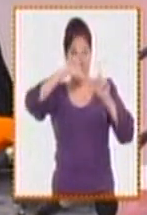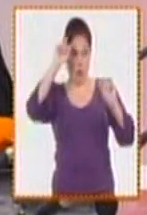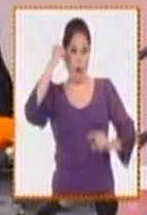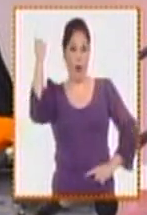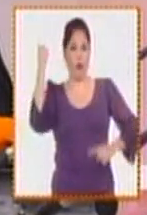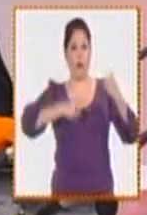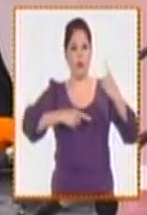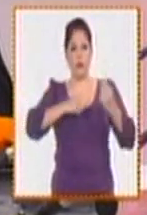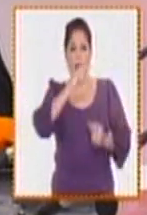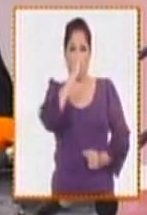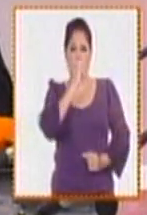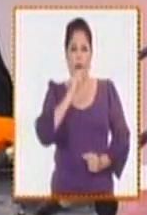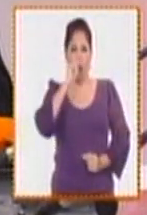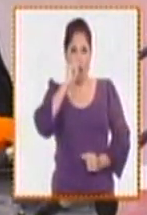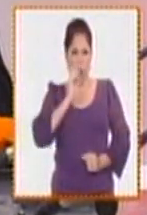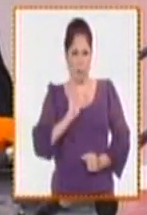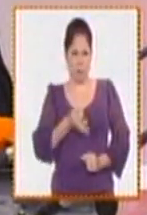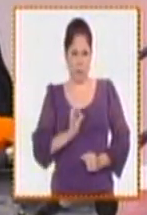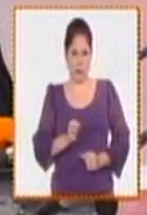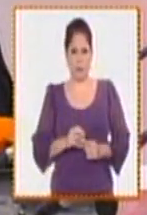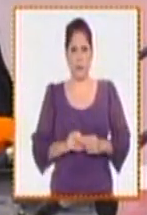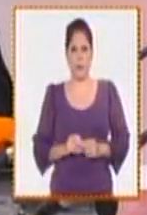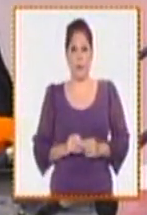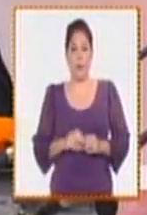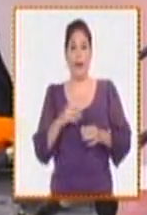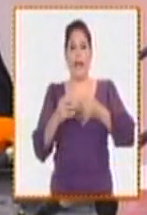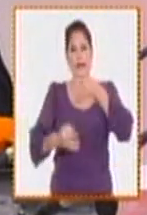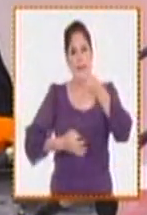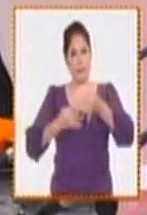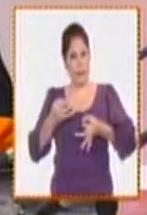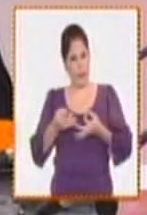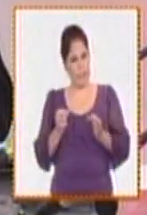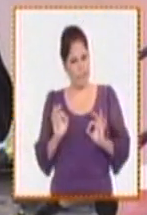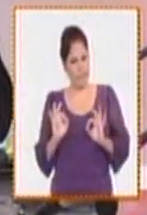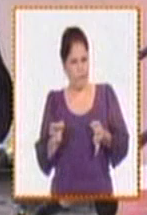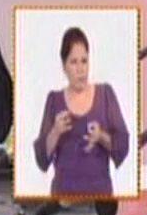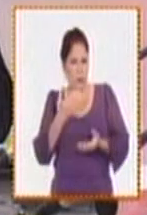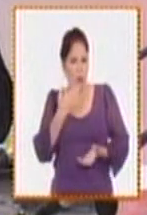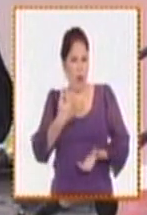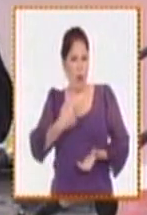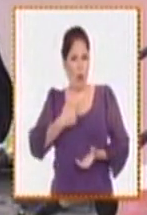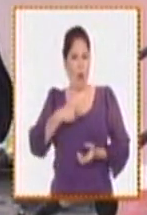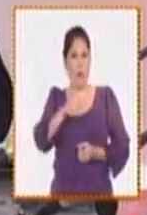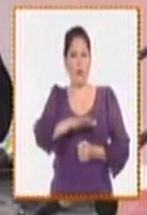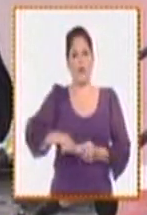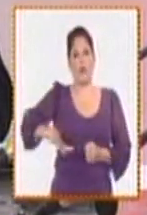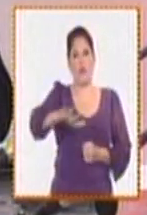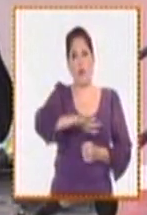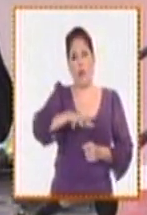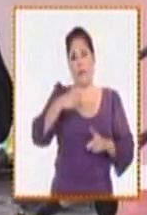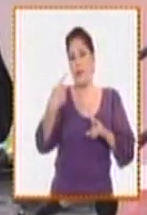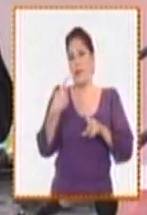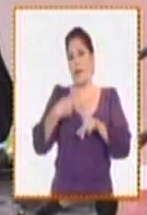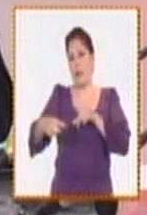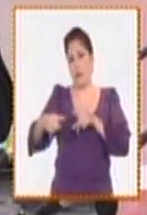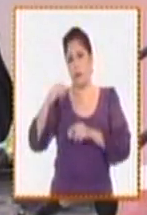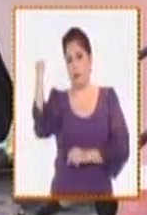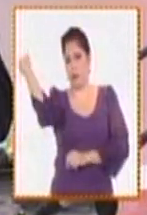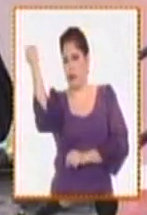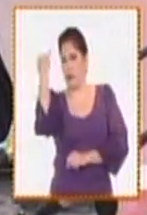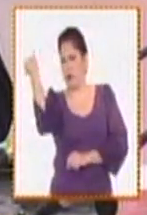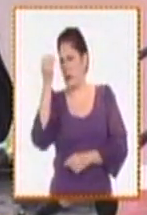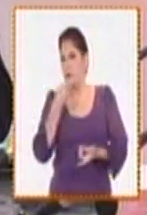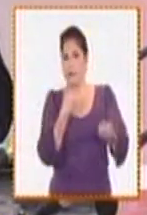de nuestra mesa redonda para hablar precisamente del entorno internacional, lo que está sucediendo con el